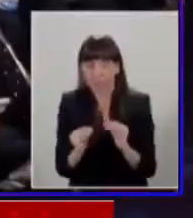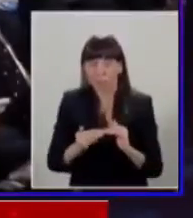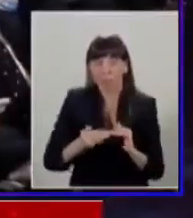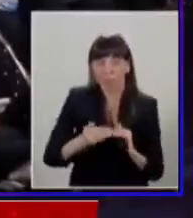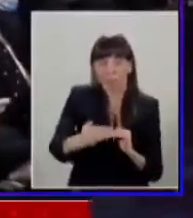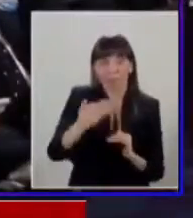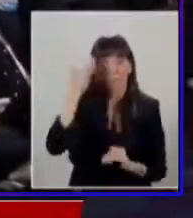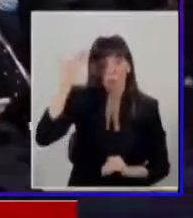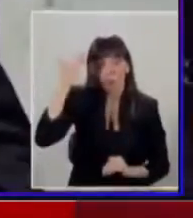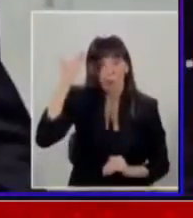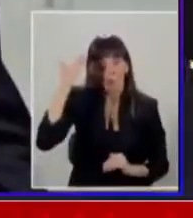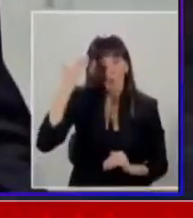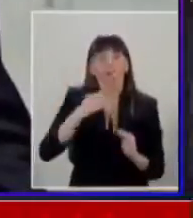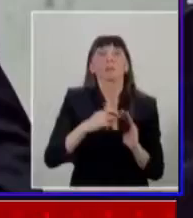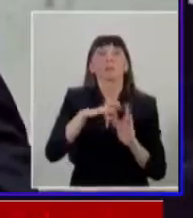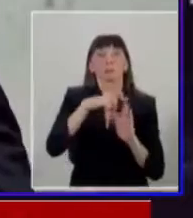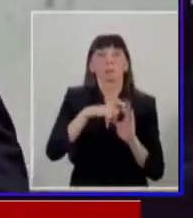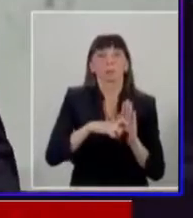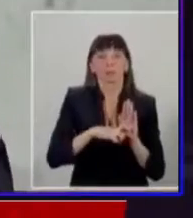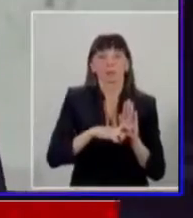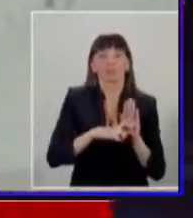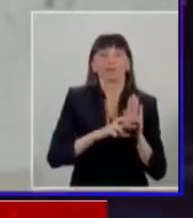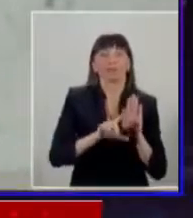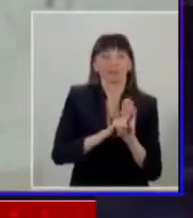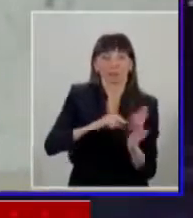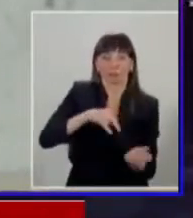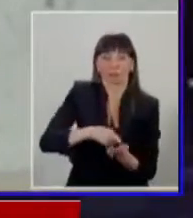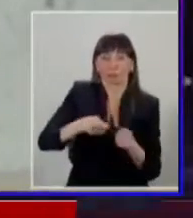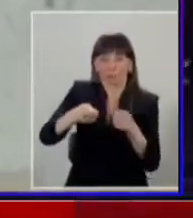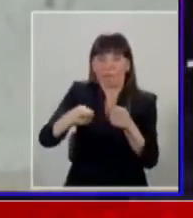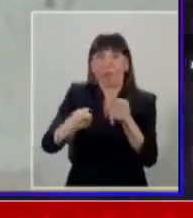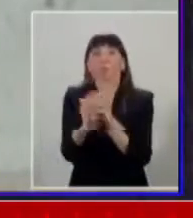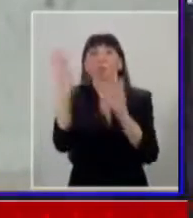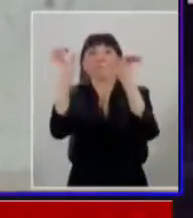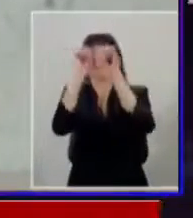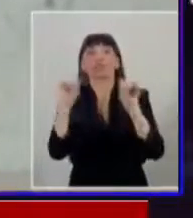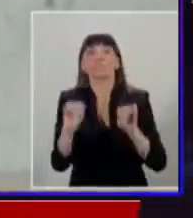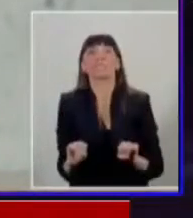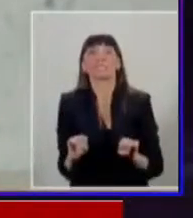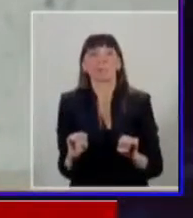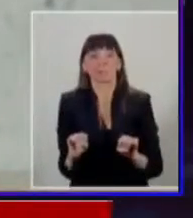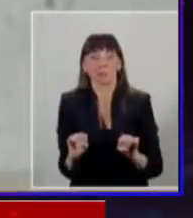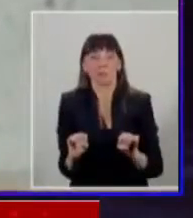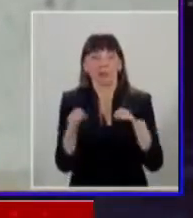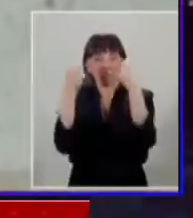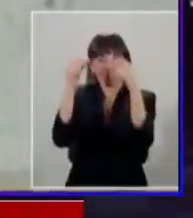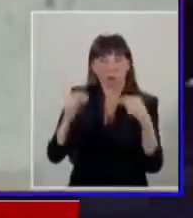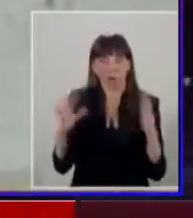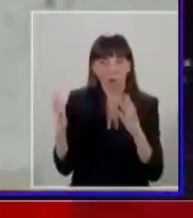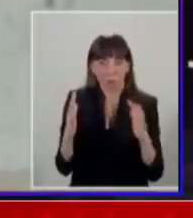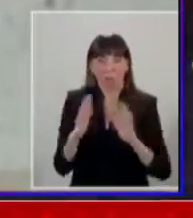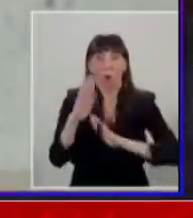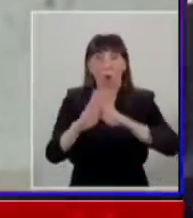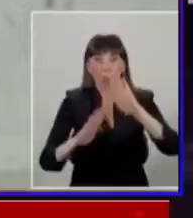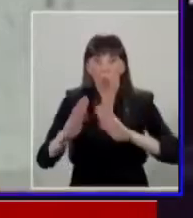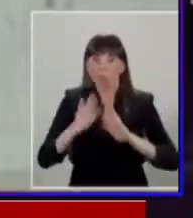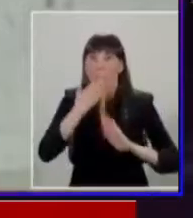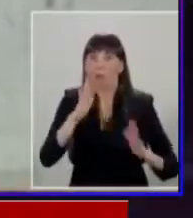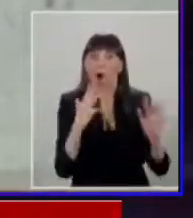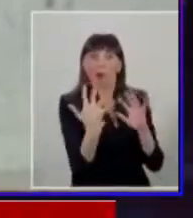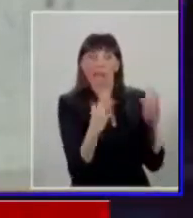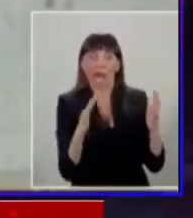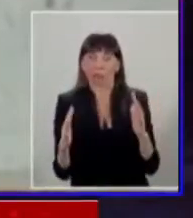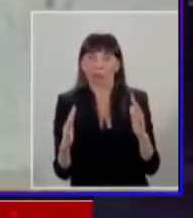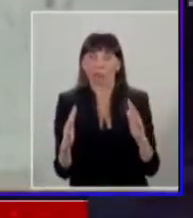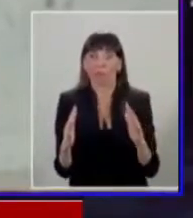parlamentarios de la labor del ejecutivo en chile esto se hizo tradición y se lleva a cabo hasta el día de hoy